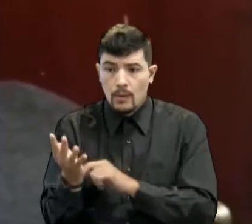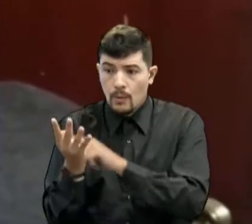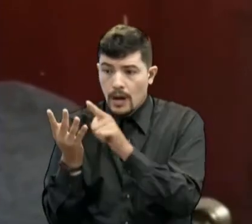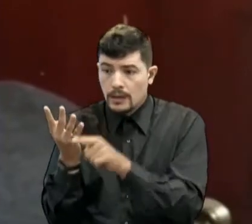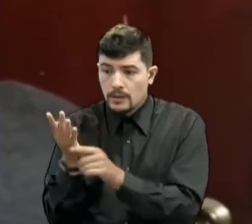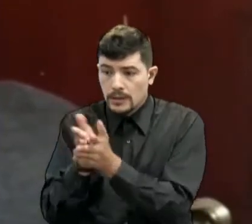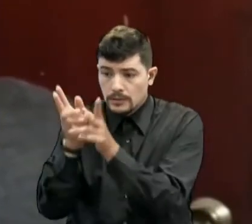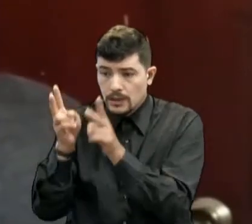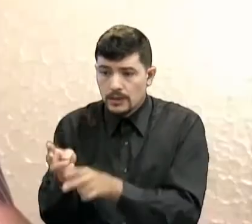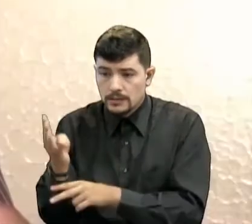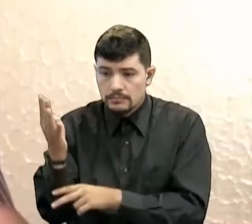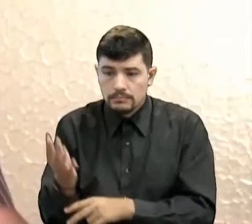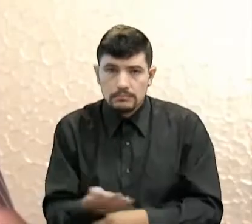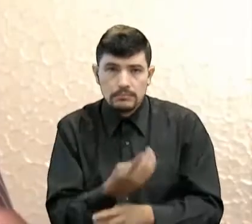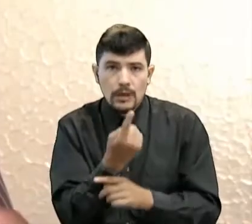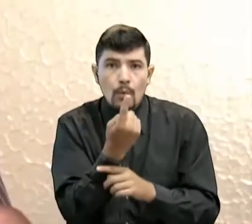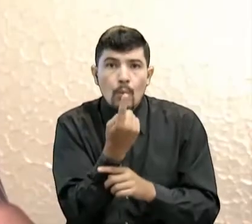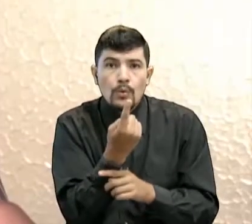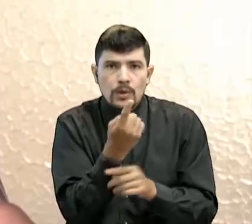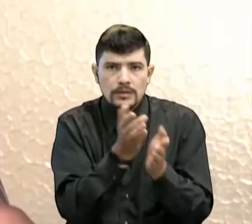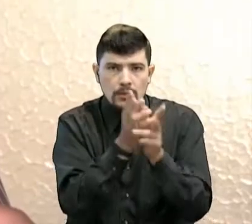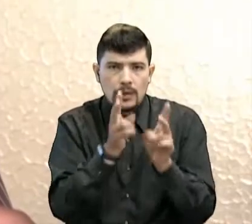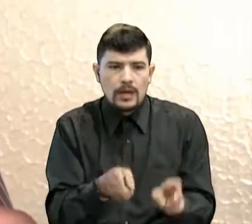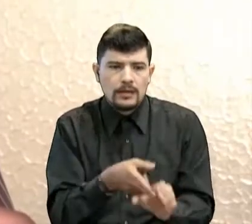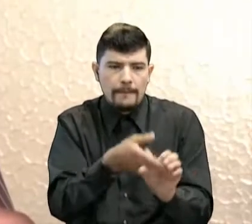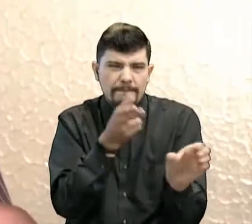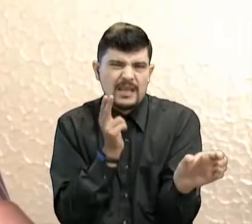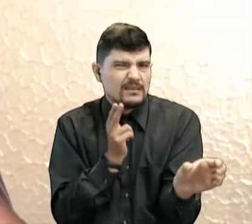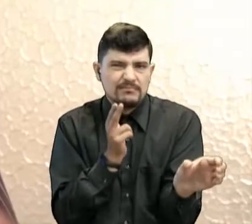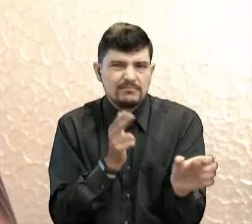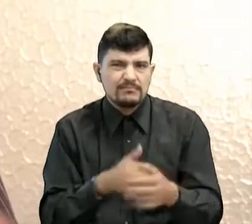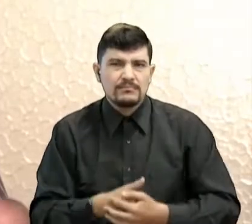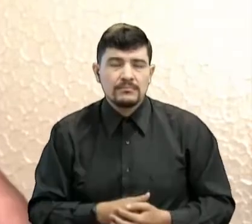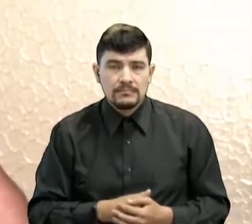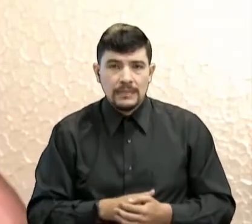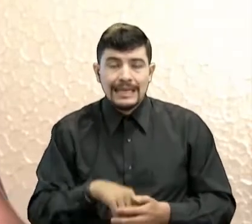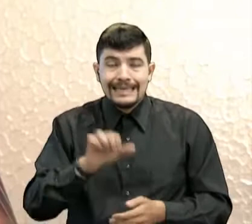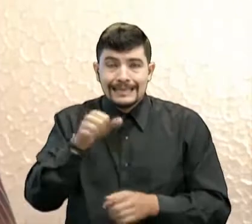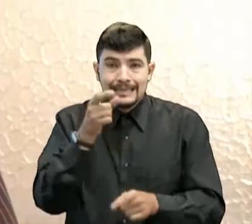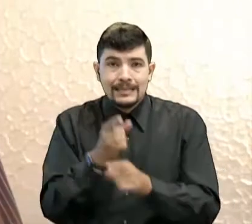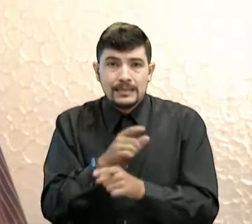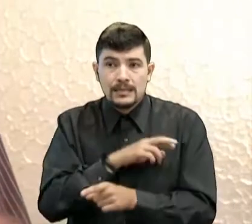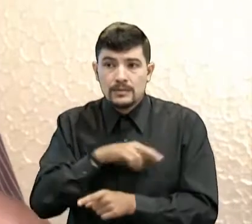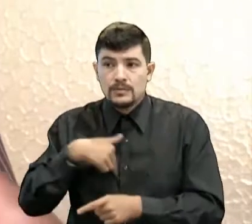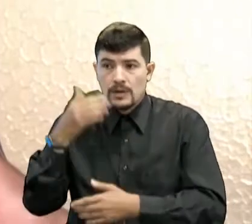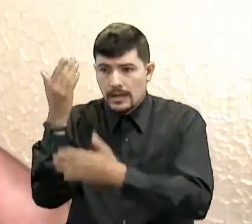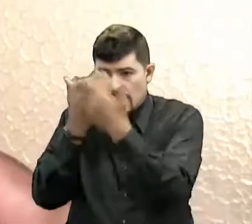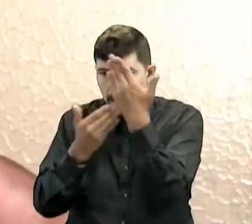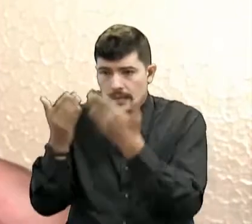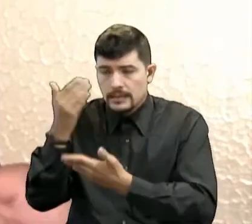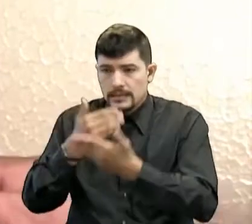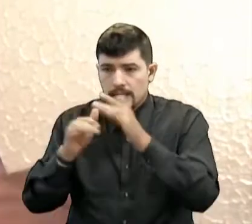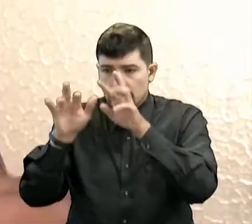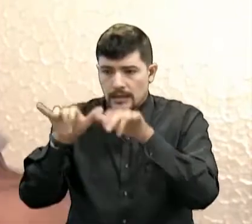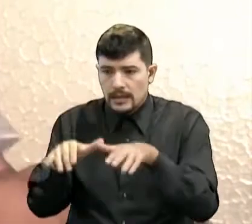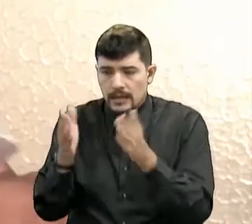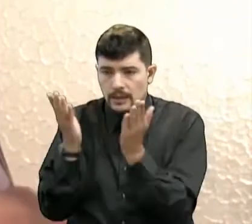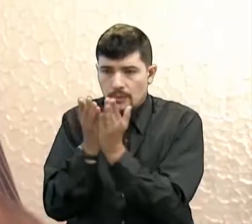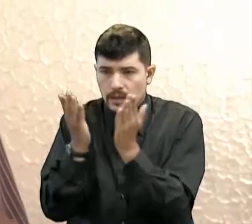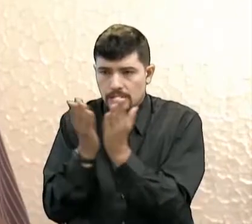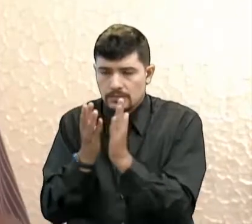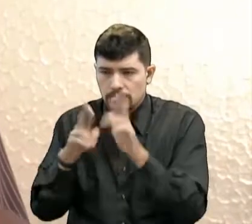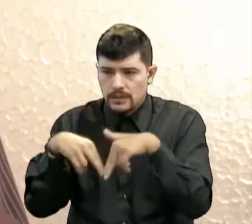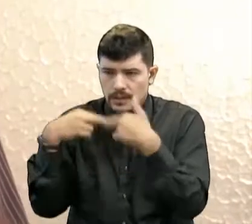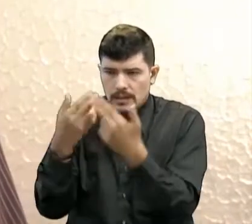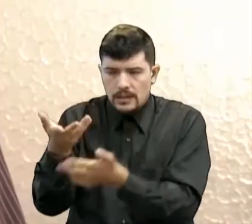estudiantes ya uno ha desertado. Hay un porcentaje que estamos evaluando, tenemos reunión con la Secretaría de Educación y podemos